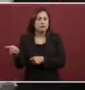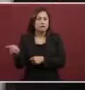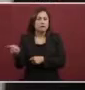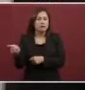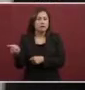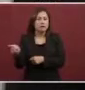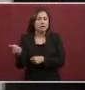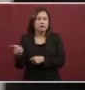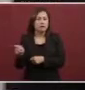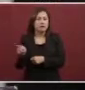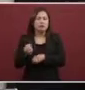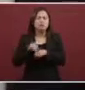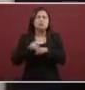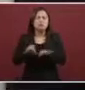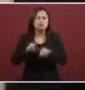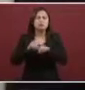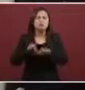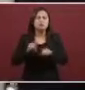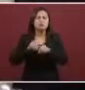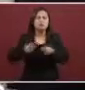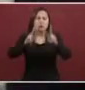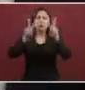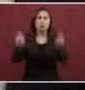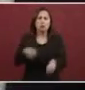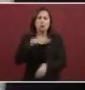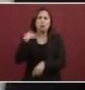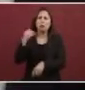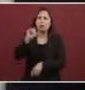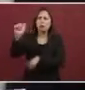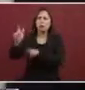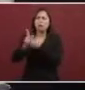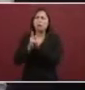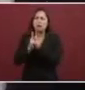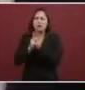es alemana y transmite a las 10 de